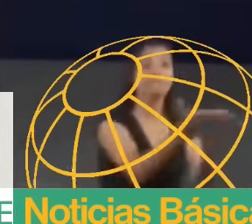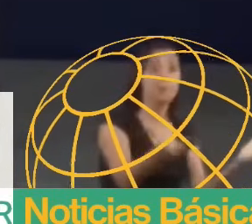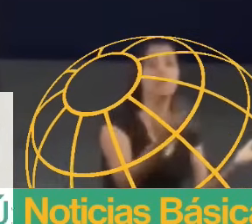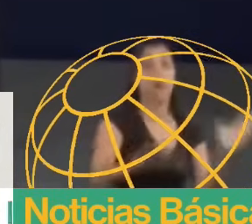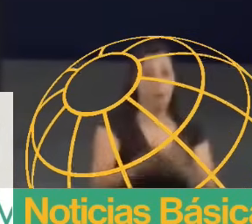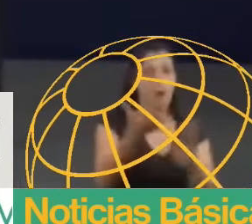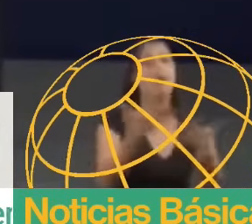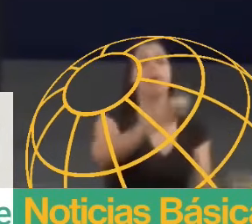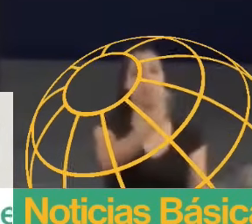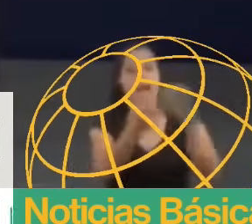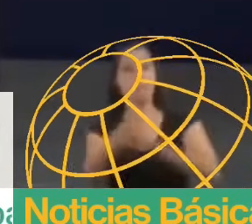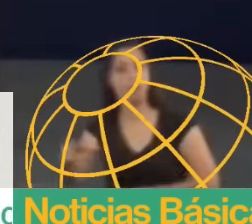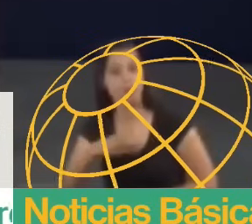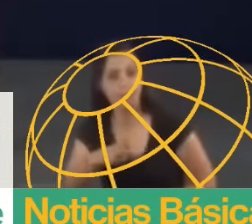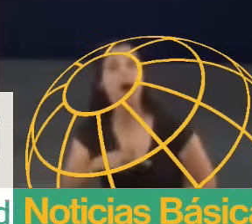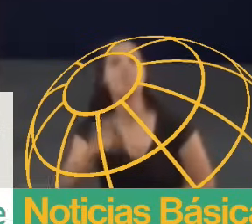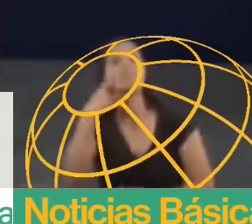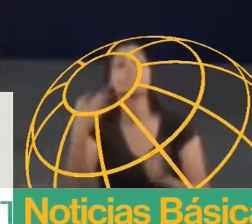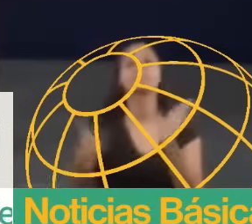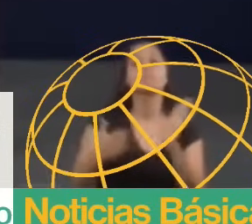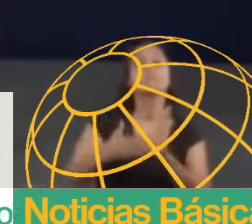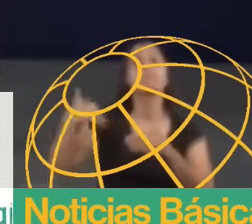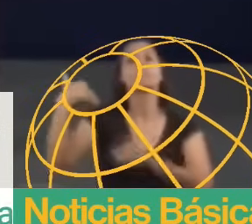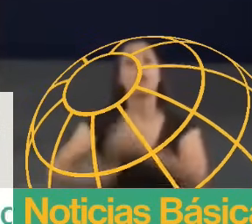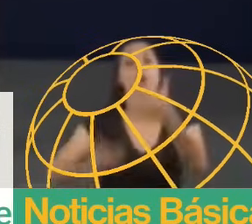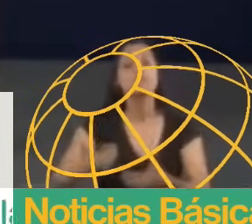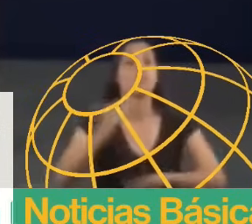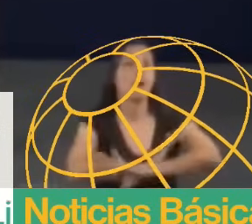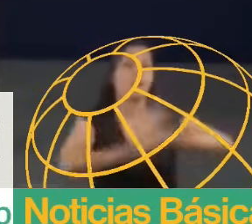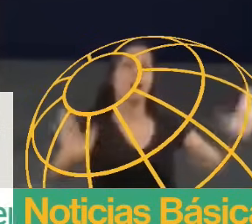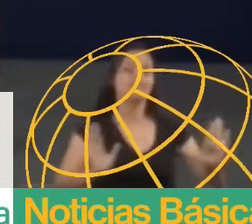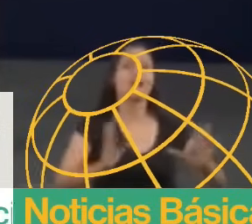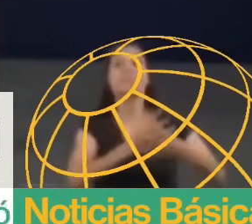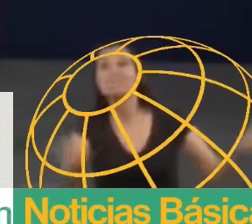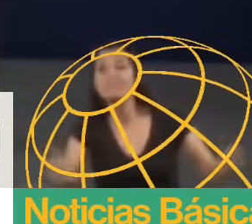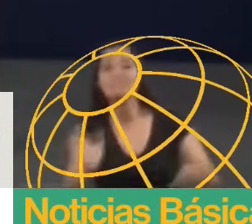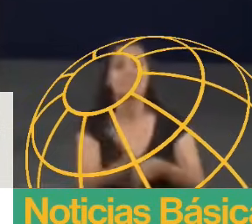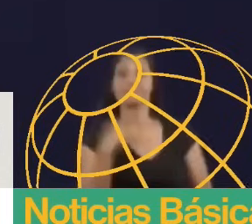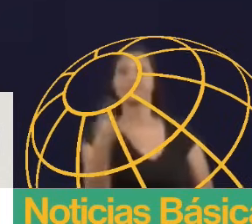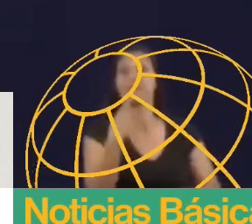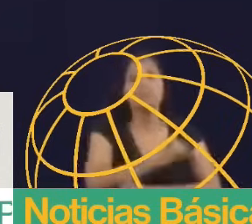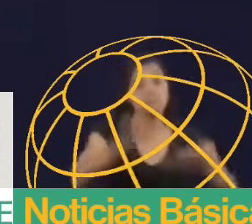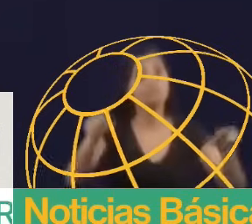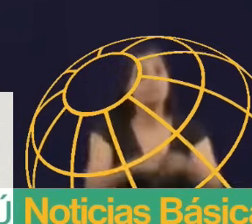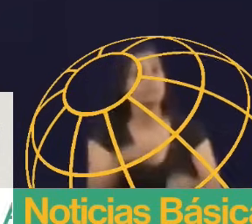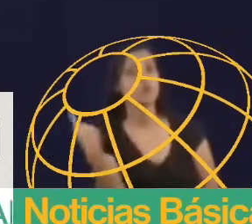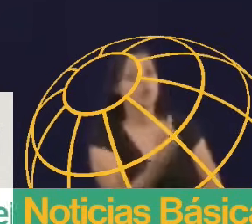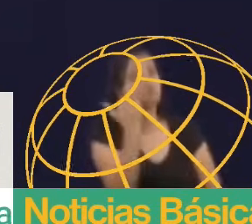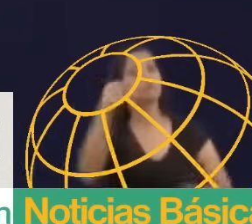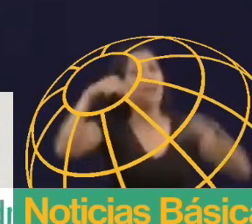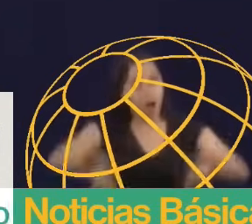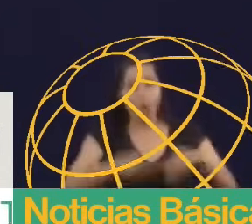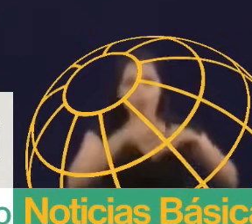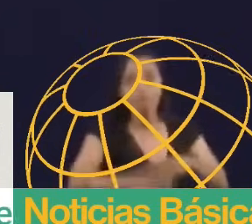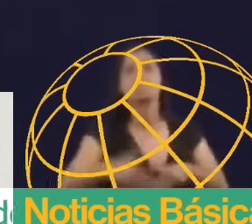capitales privados y se someterán a procedimientos para restringir y finalizar completamente la participación estatal en las mismas iniciamos hoy el